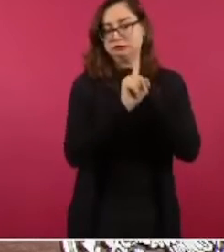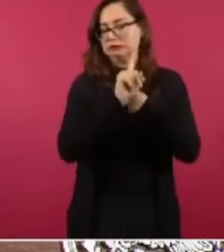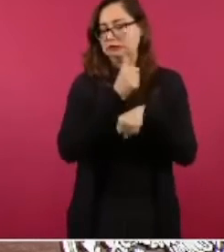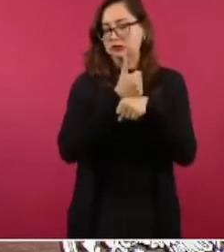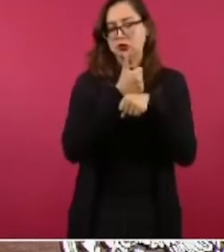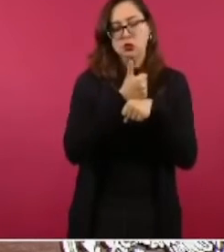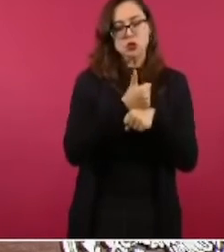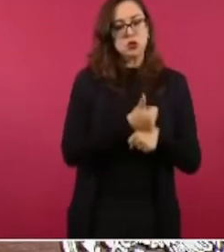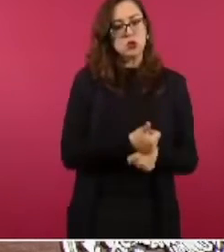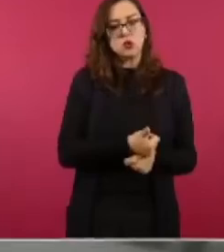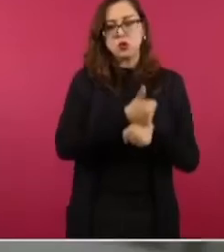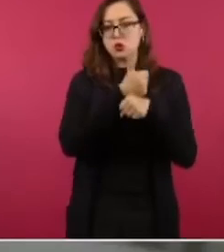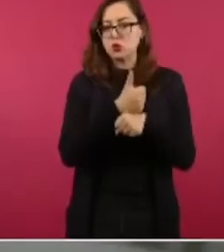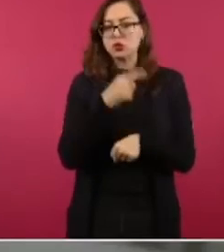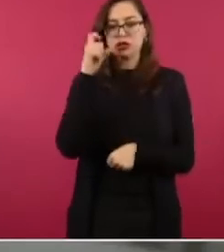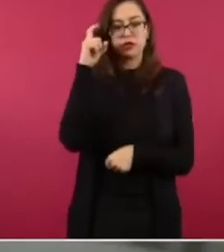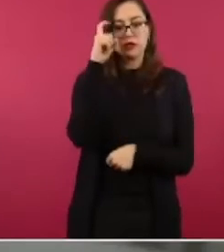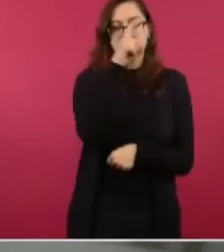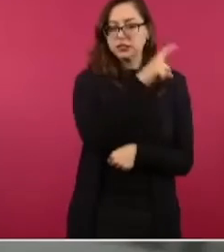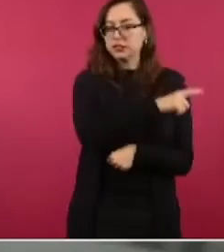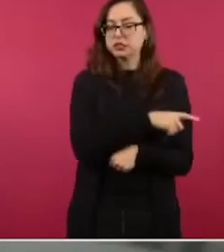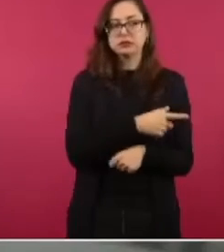situación difícil,